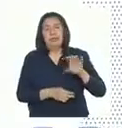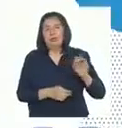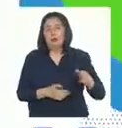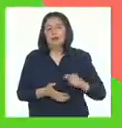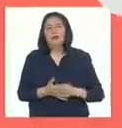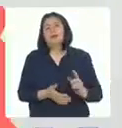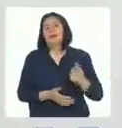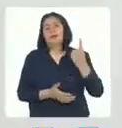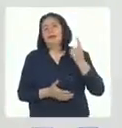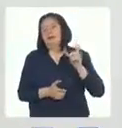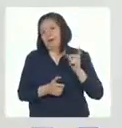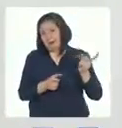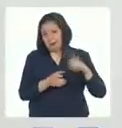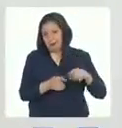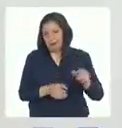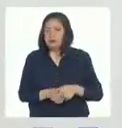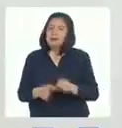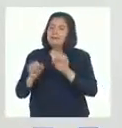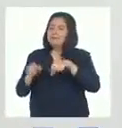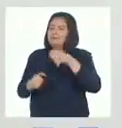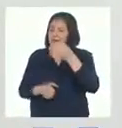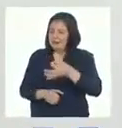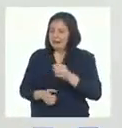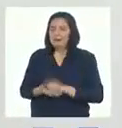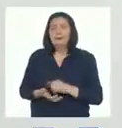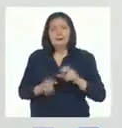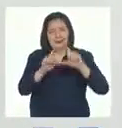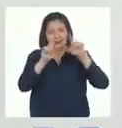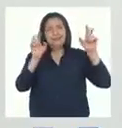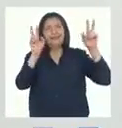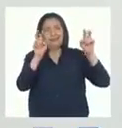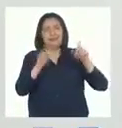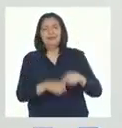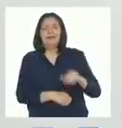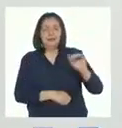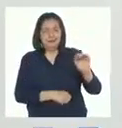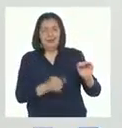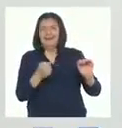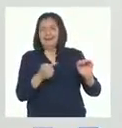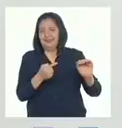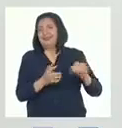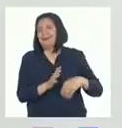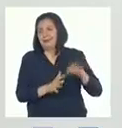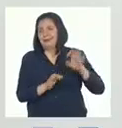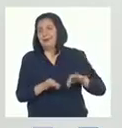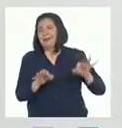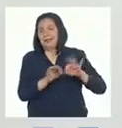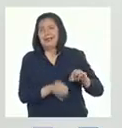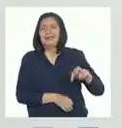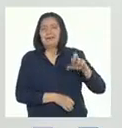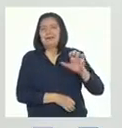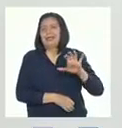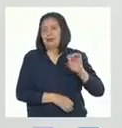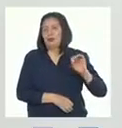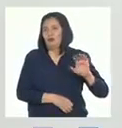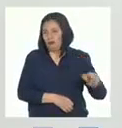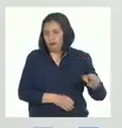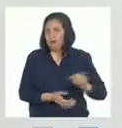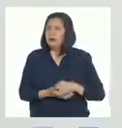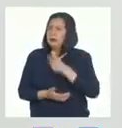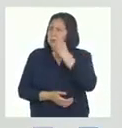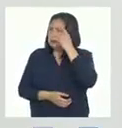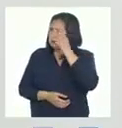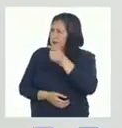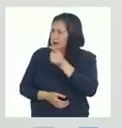debe ser el protagonista. Es verdad, Olenka. El título habla del personaje principal, Paco Yunque. ¿Qué